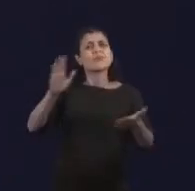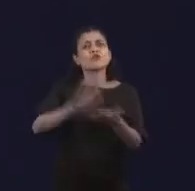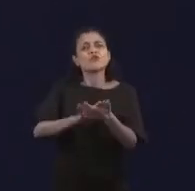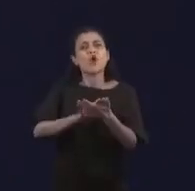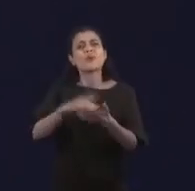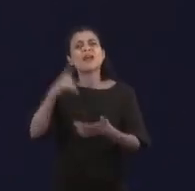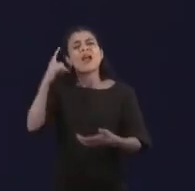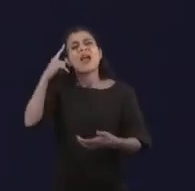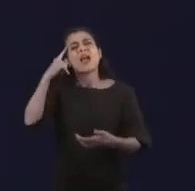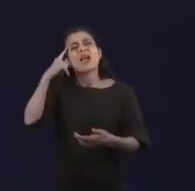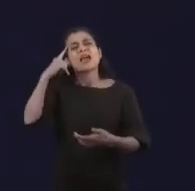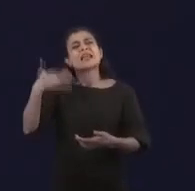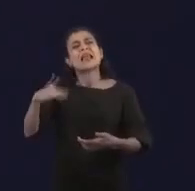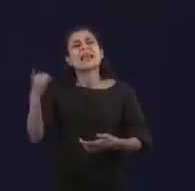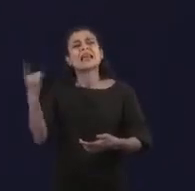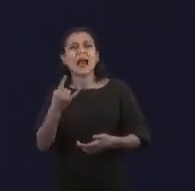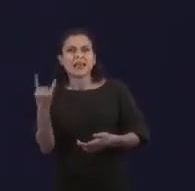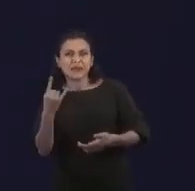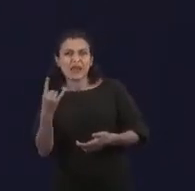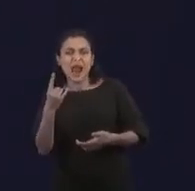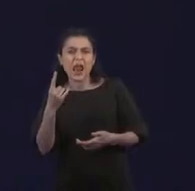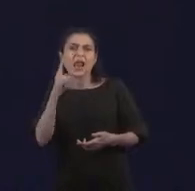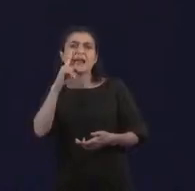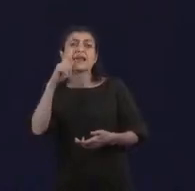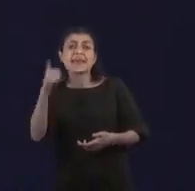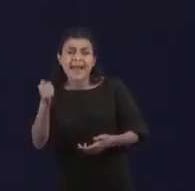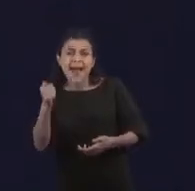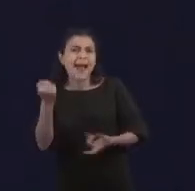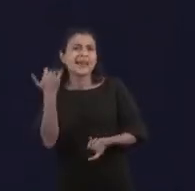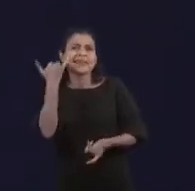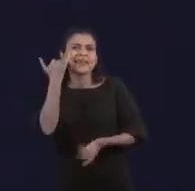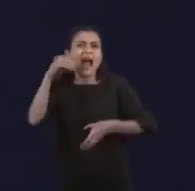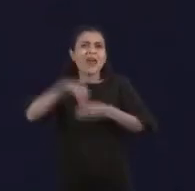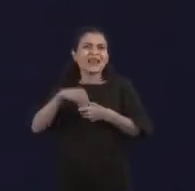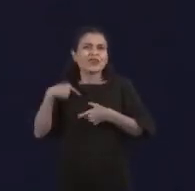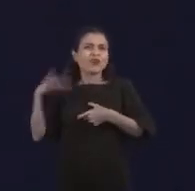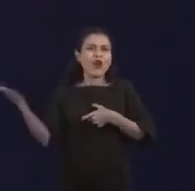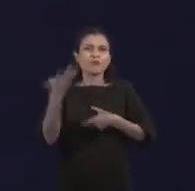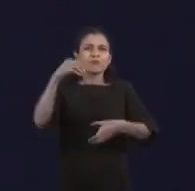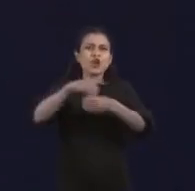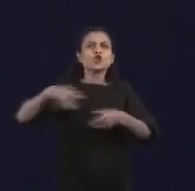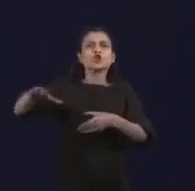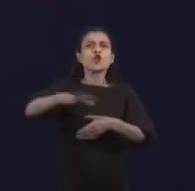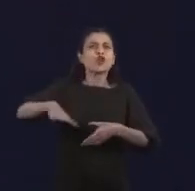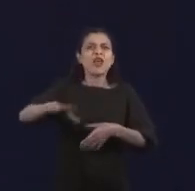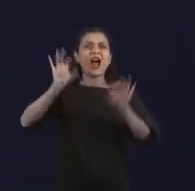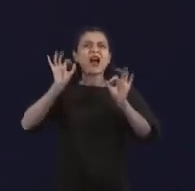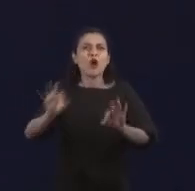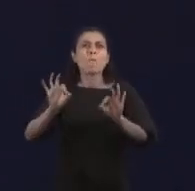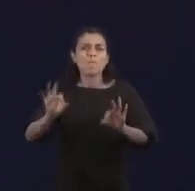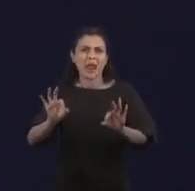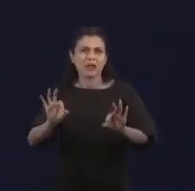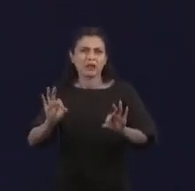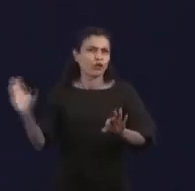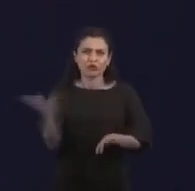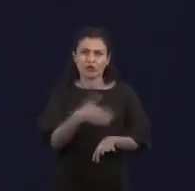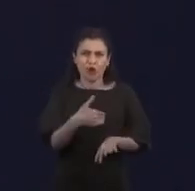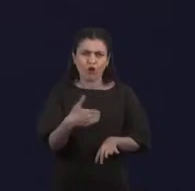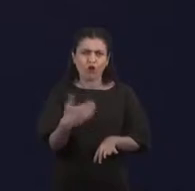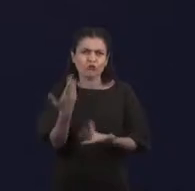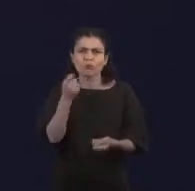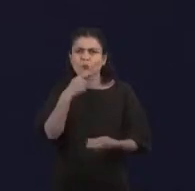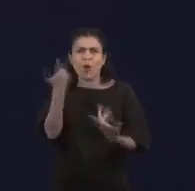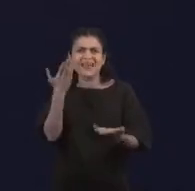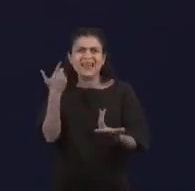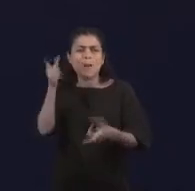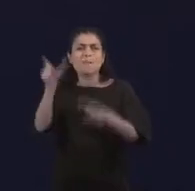artificial es parte de todos nosotros porque, a diferencia de hace algunos meses atrás, hoy todos podemos acceder a